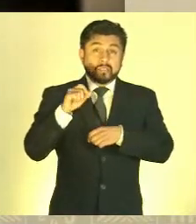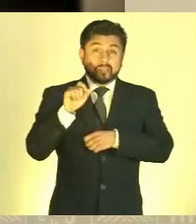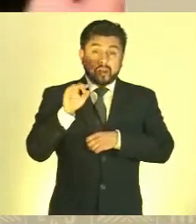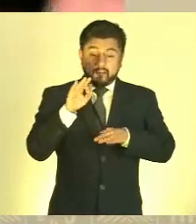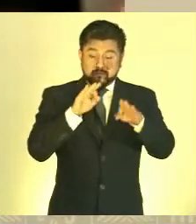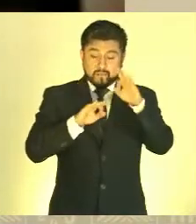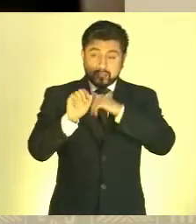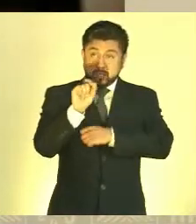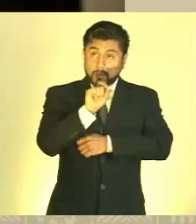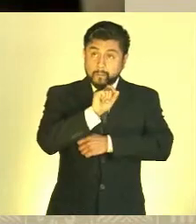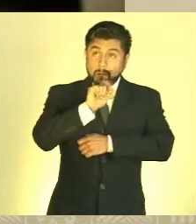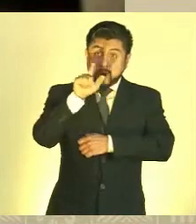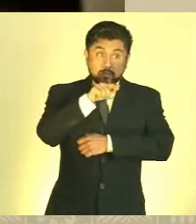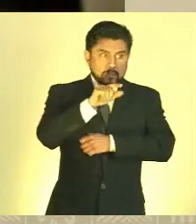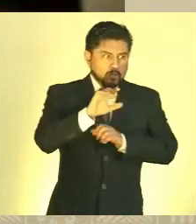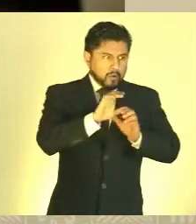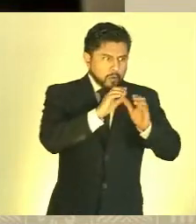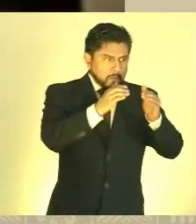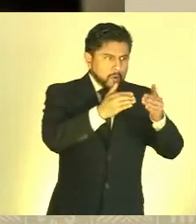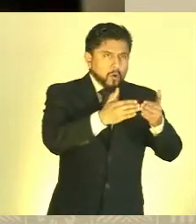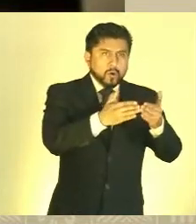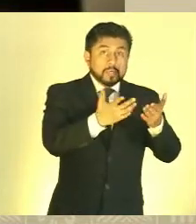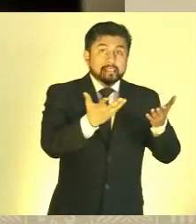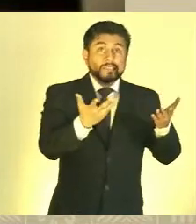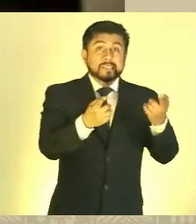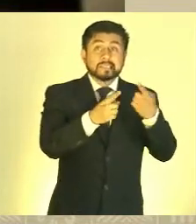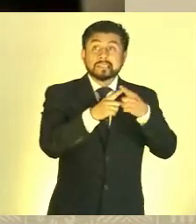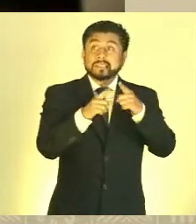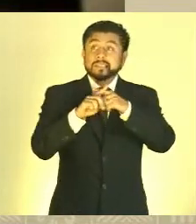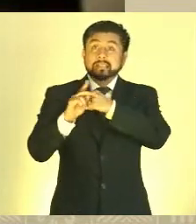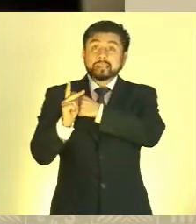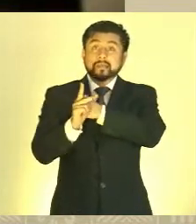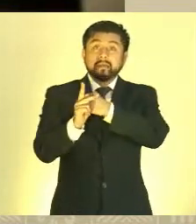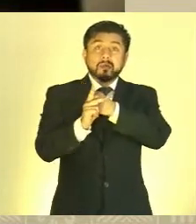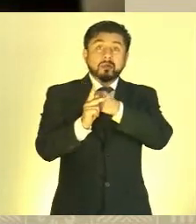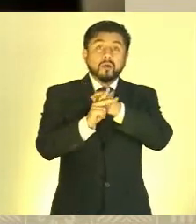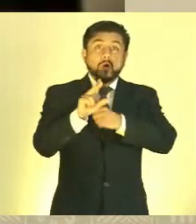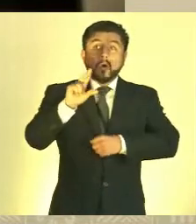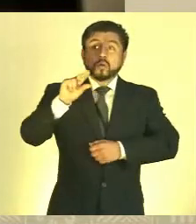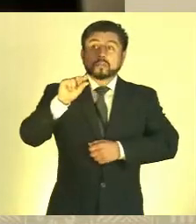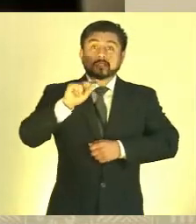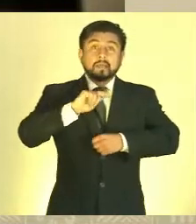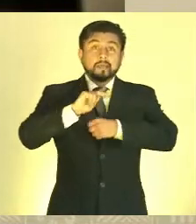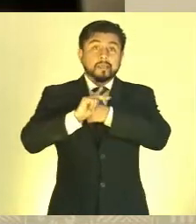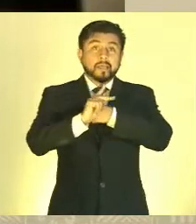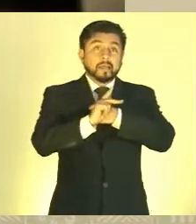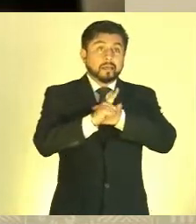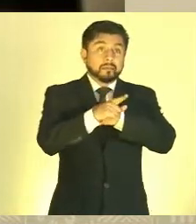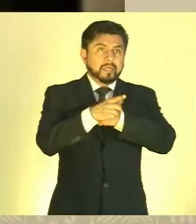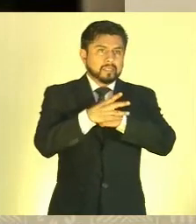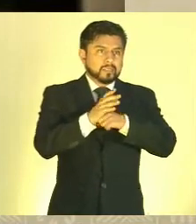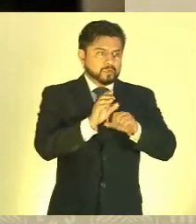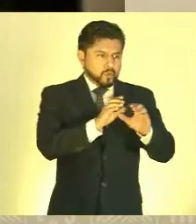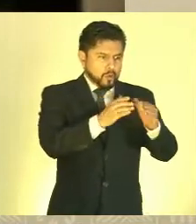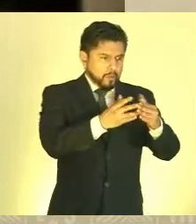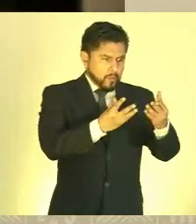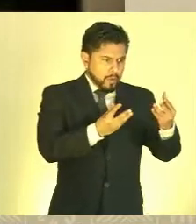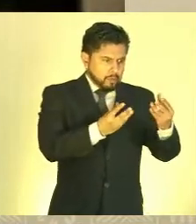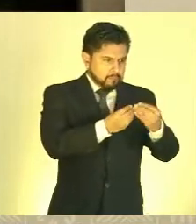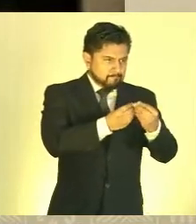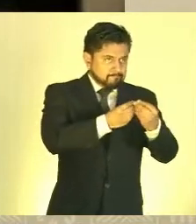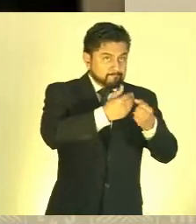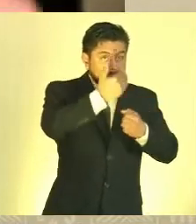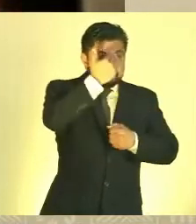comunidad cosmopolita, donde hay gente de 80 países trabajando juntos. Es una comunidad culta en